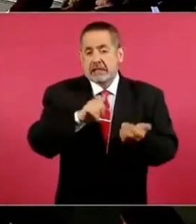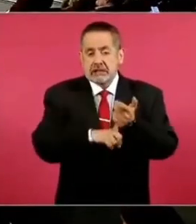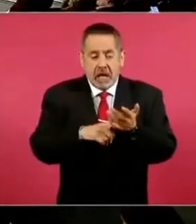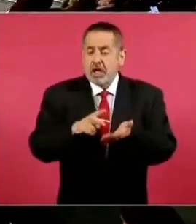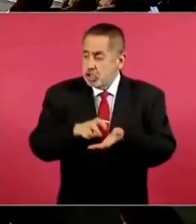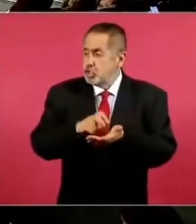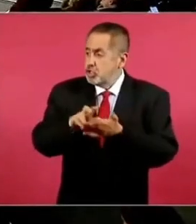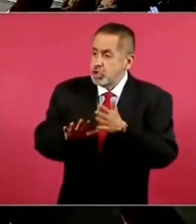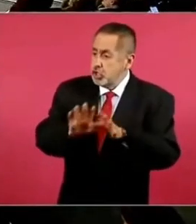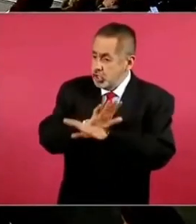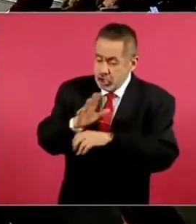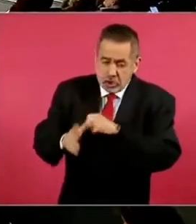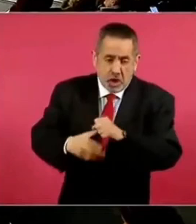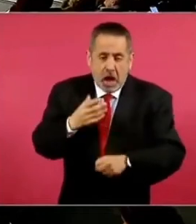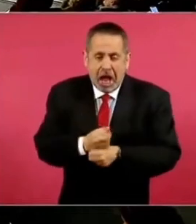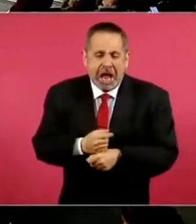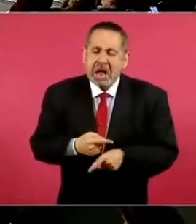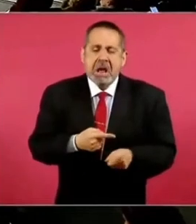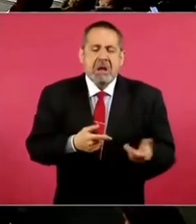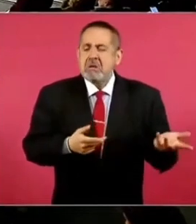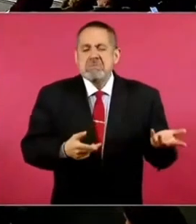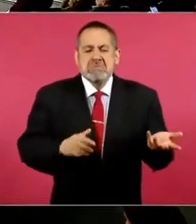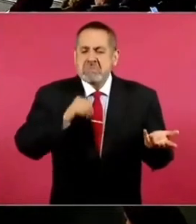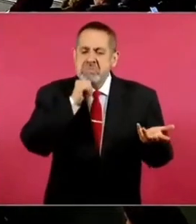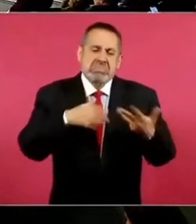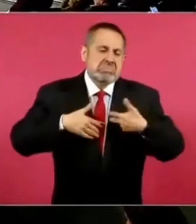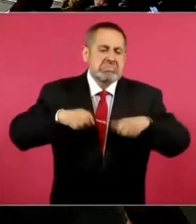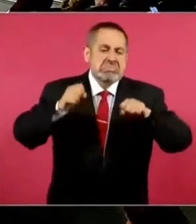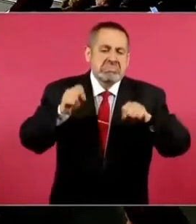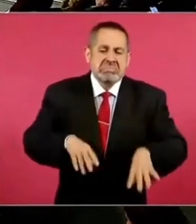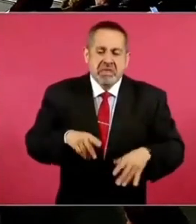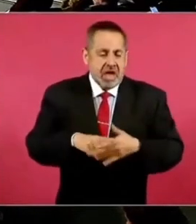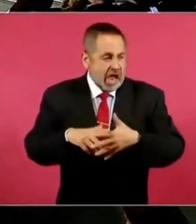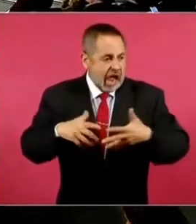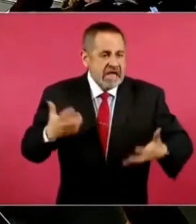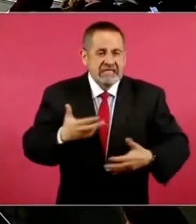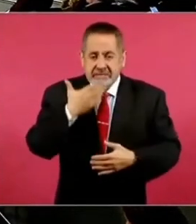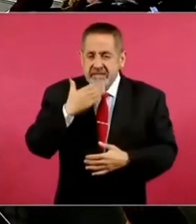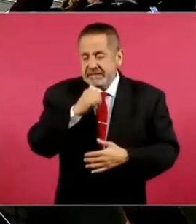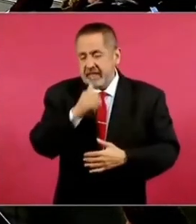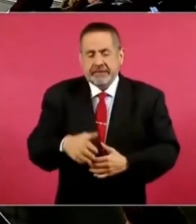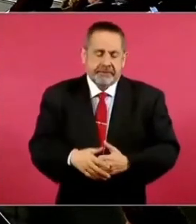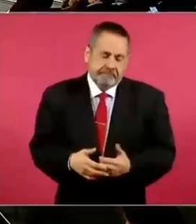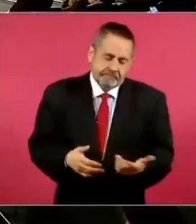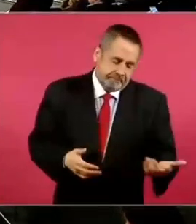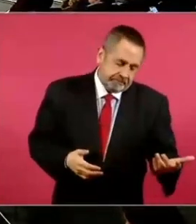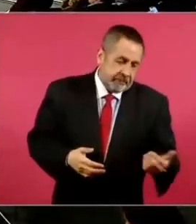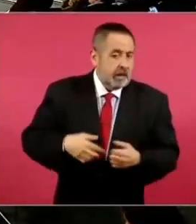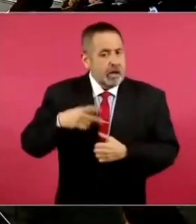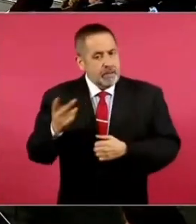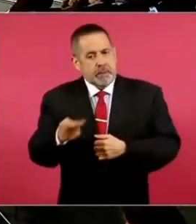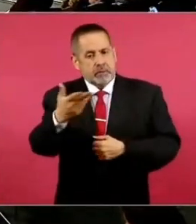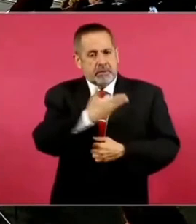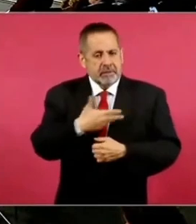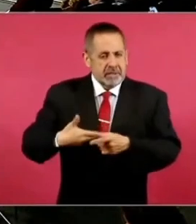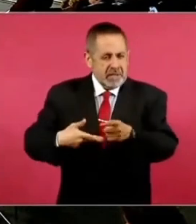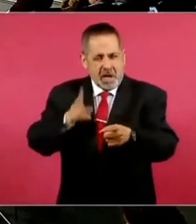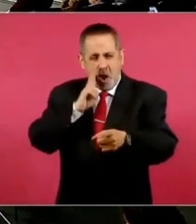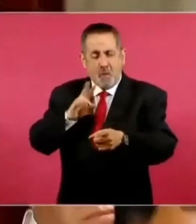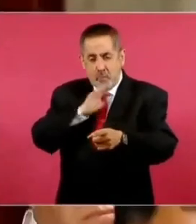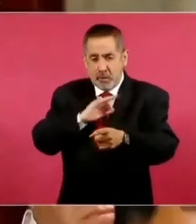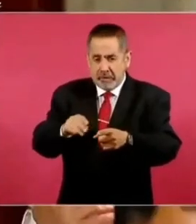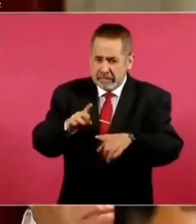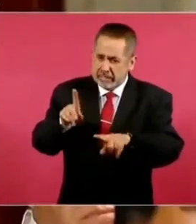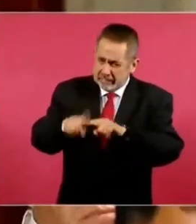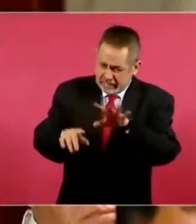reformar al principio de esta administración pero que no se cristalizó la pregunta señor presidente Será posible aú esa